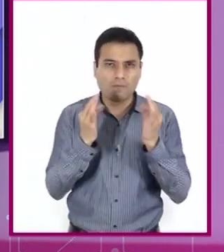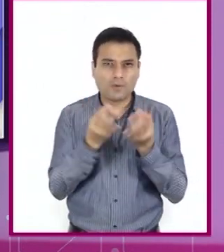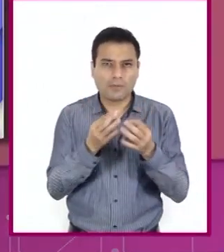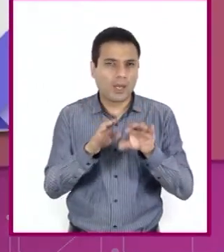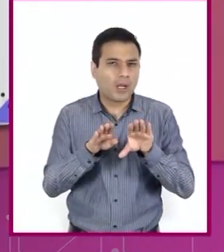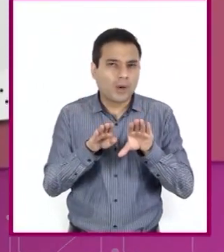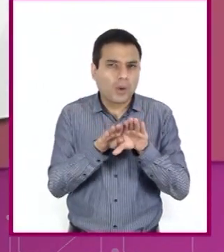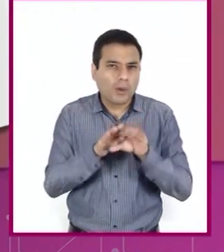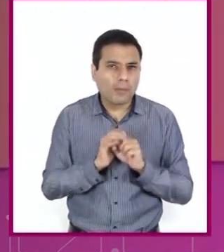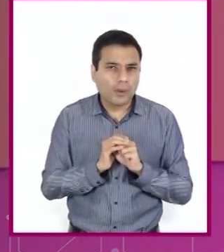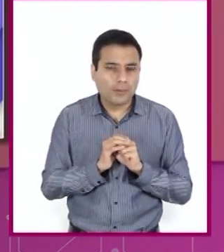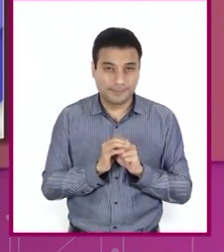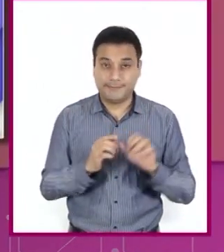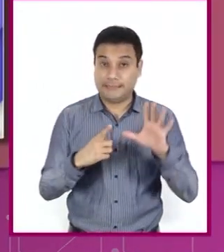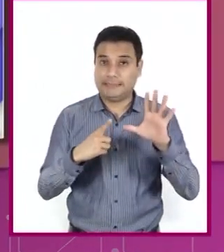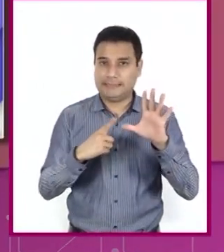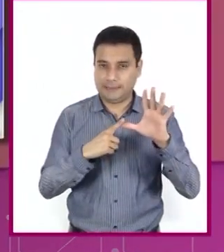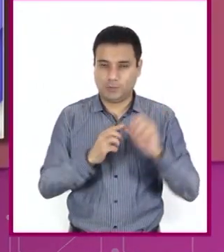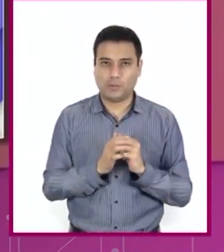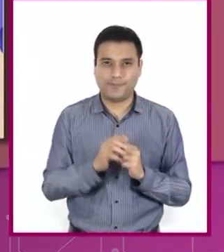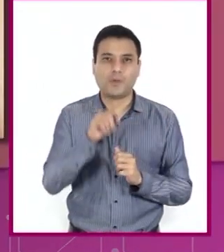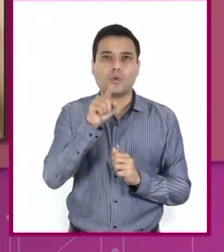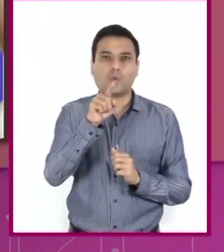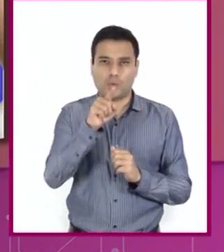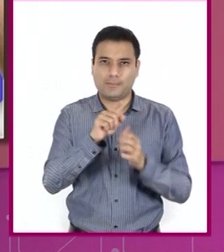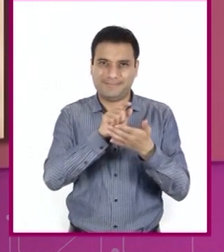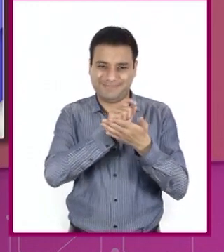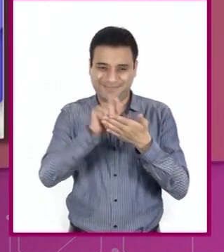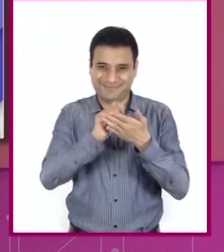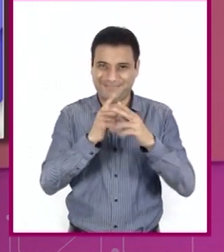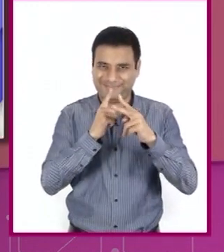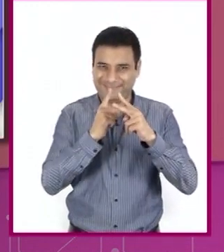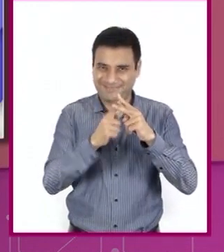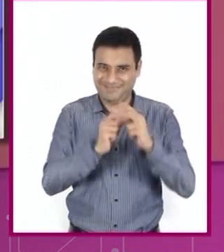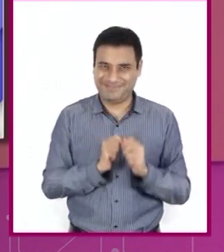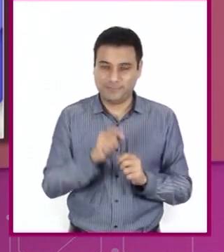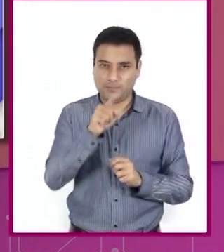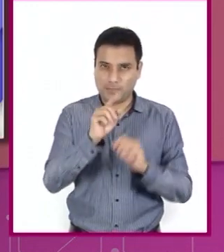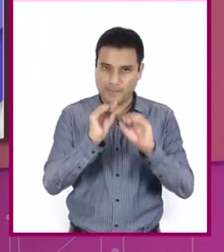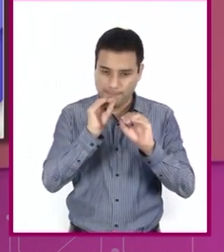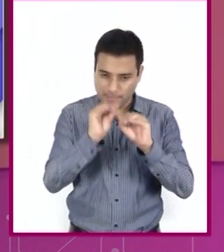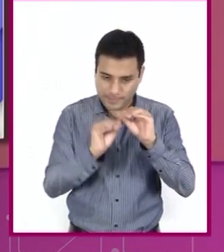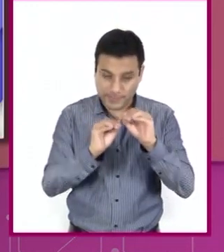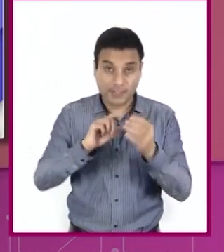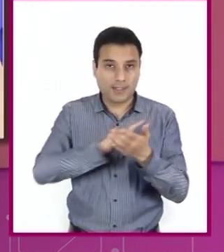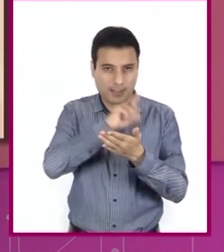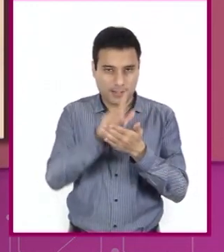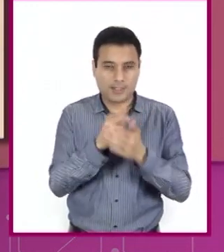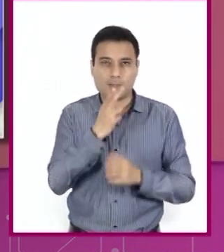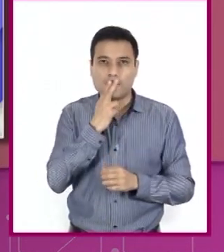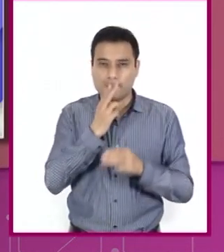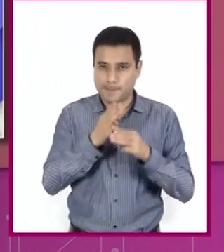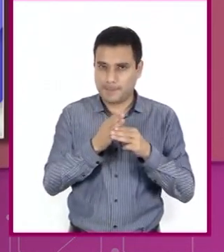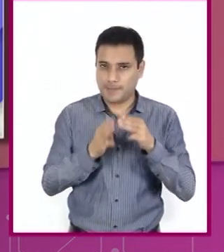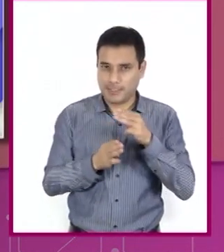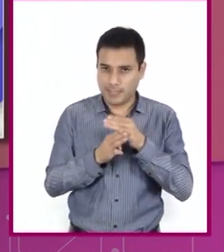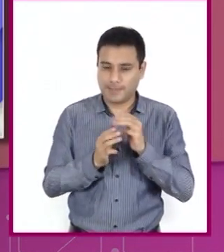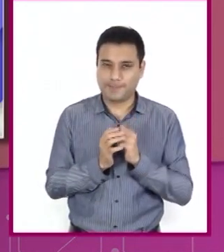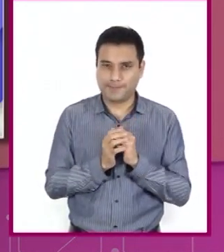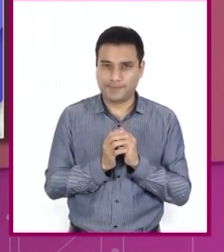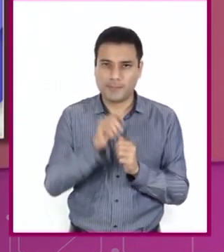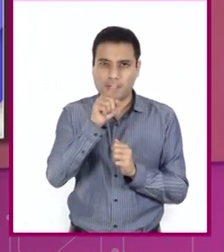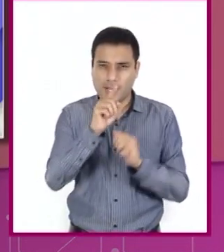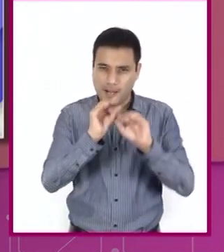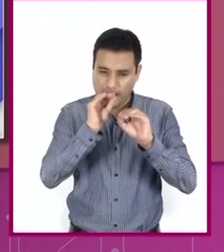átomos. 5. Elaboren la ecuación química y asegúrense que cumpla con la ley de conservación de la materia, colocando